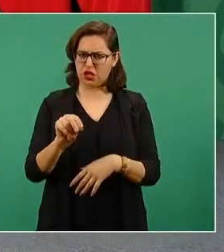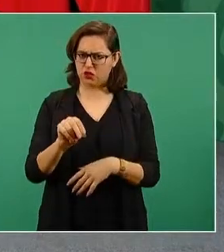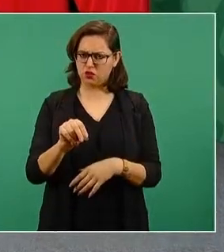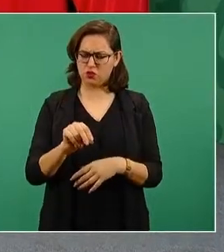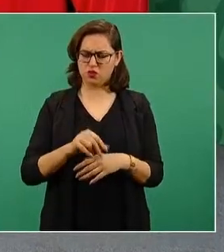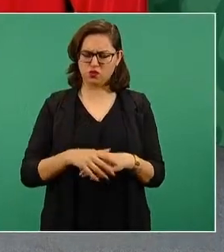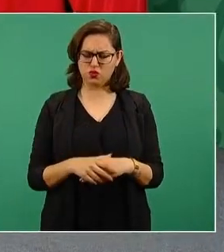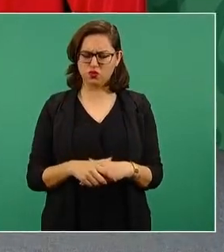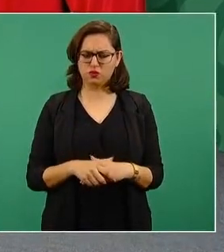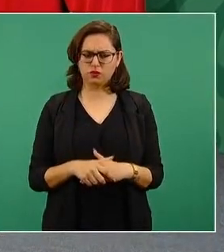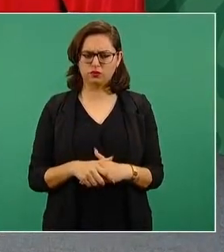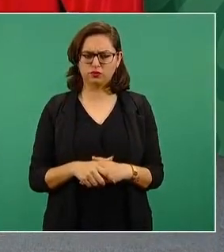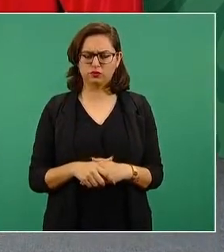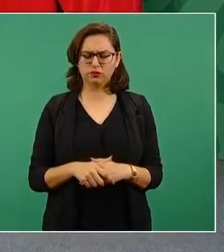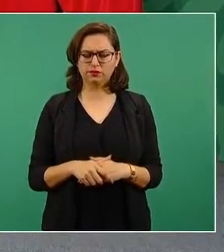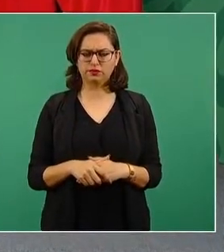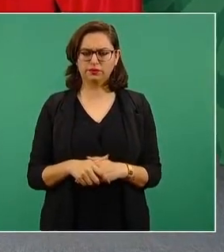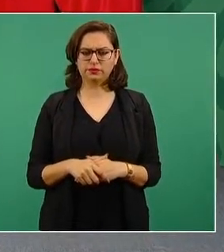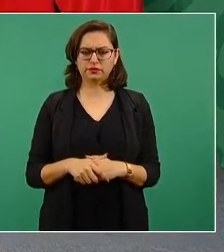a